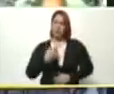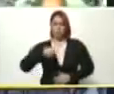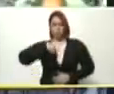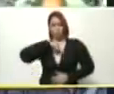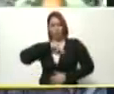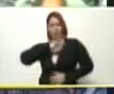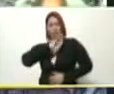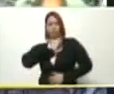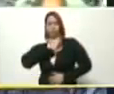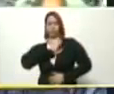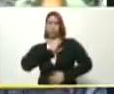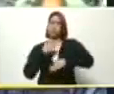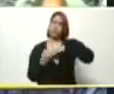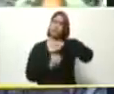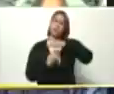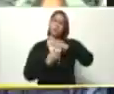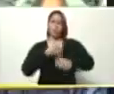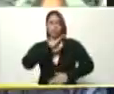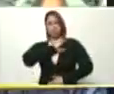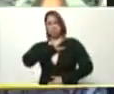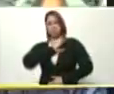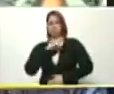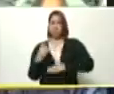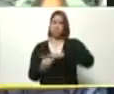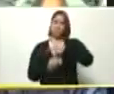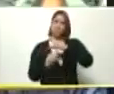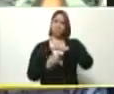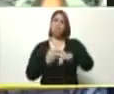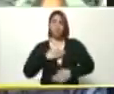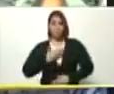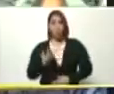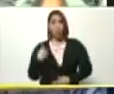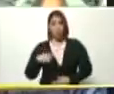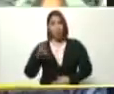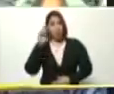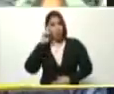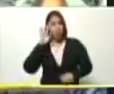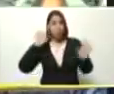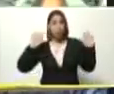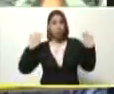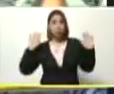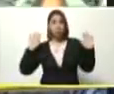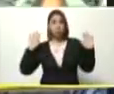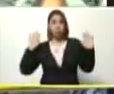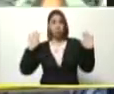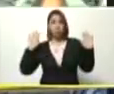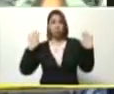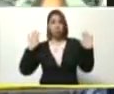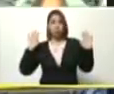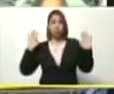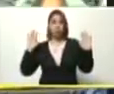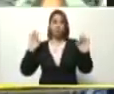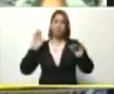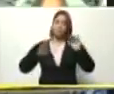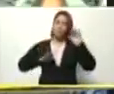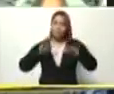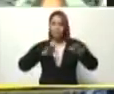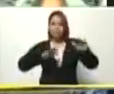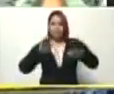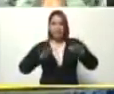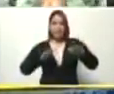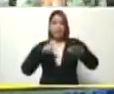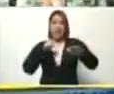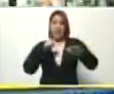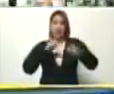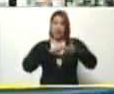institución, mi institución, y pudieran tener razón, parcial. Es una